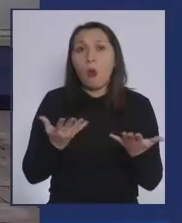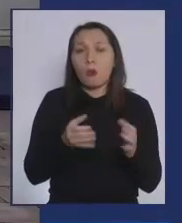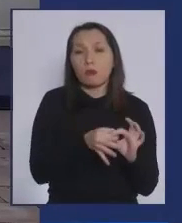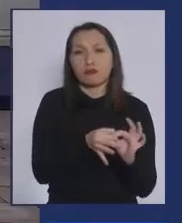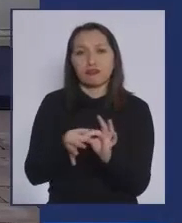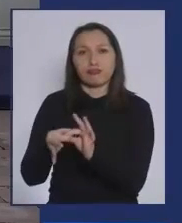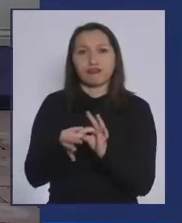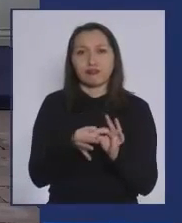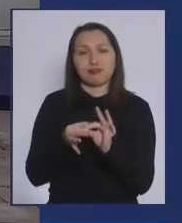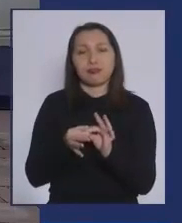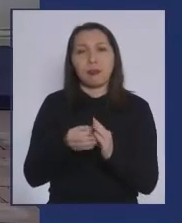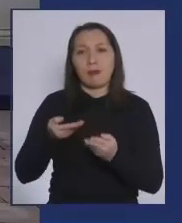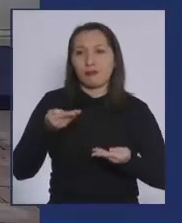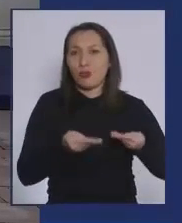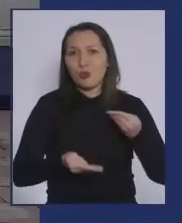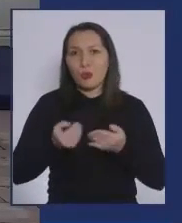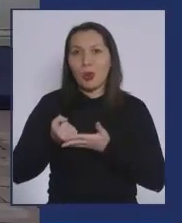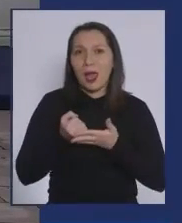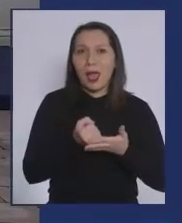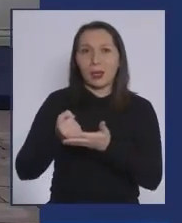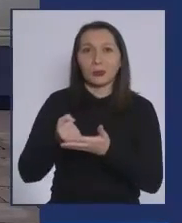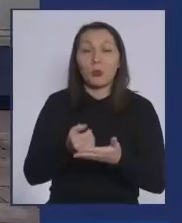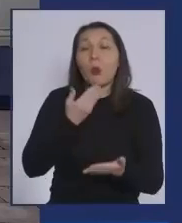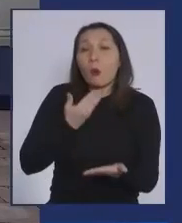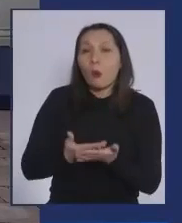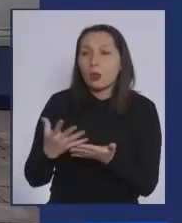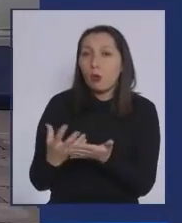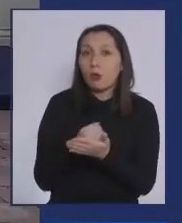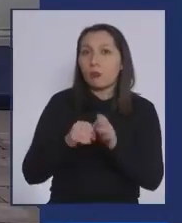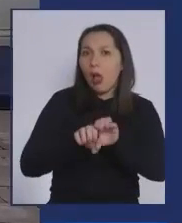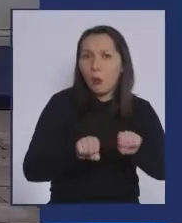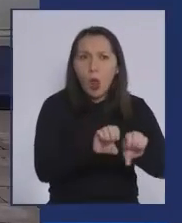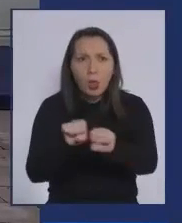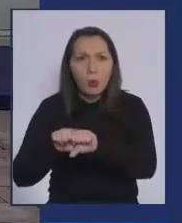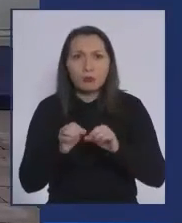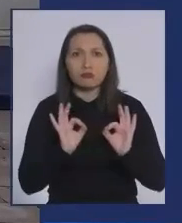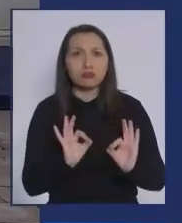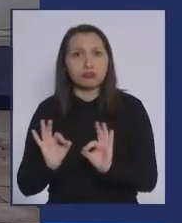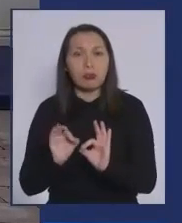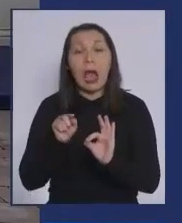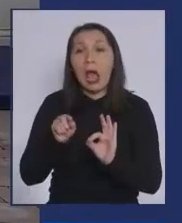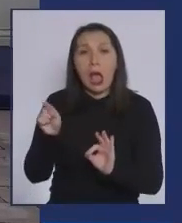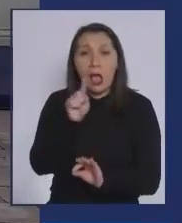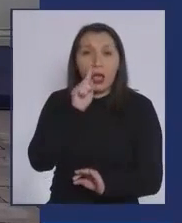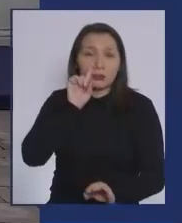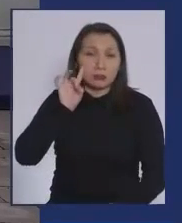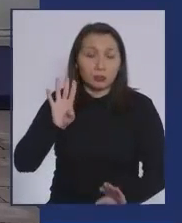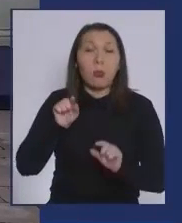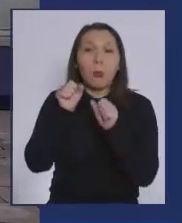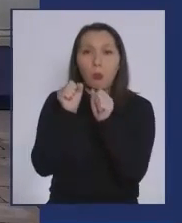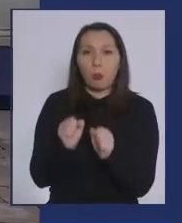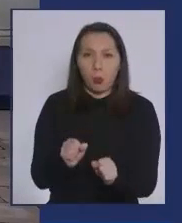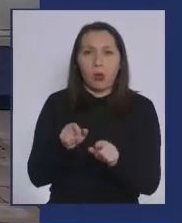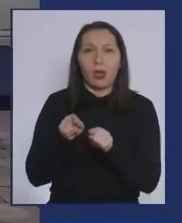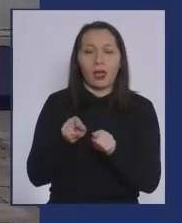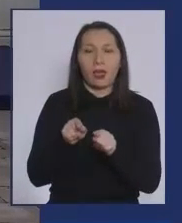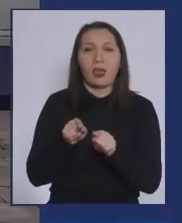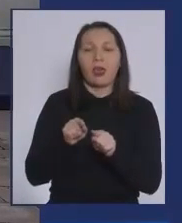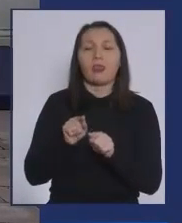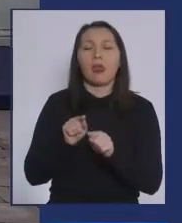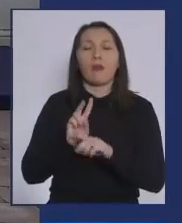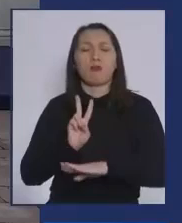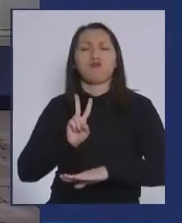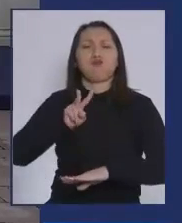unidad con colaboración cuando logran acuerdos porque solo así vamos a poder